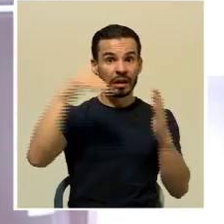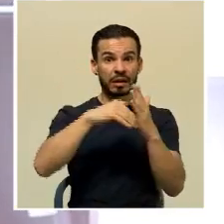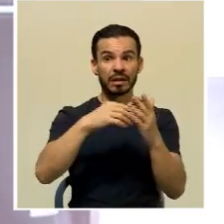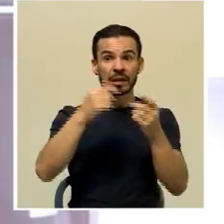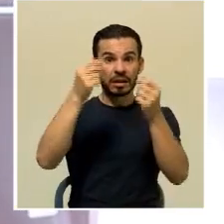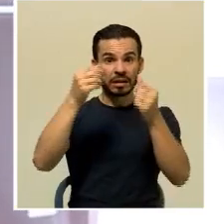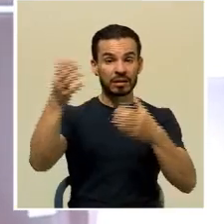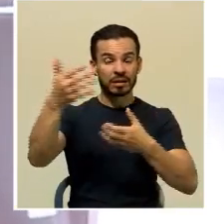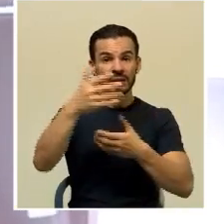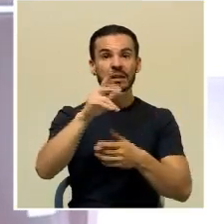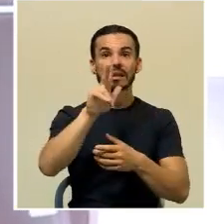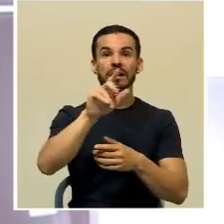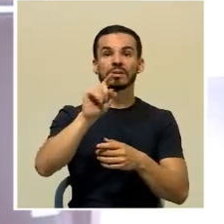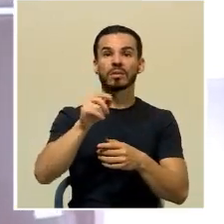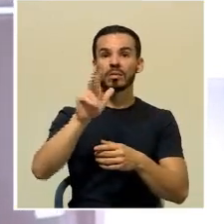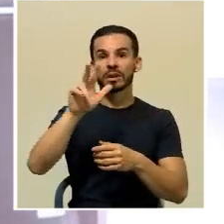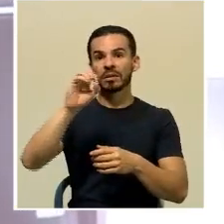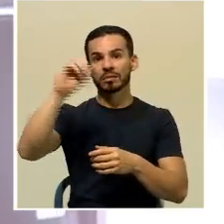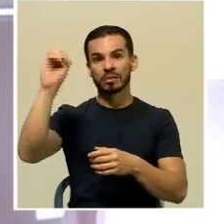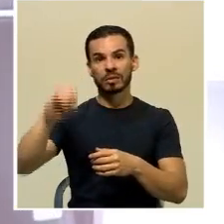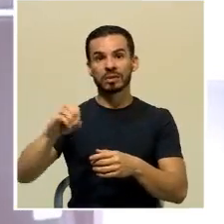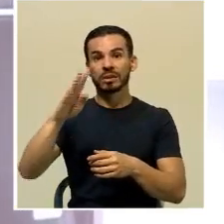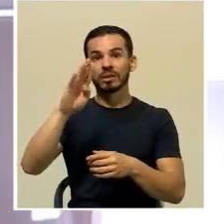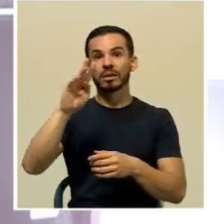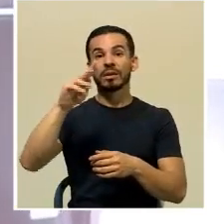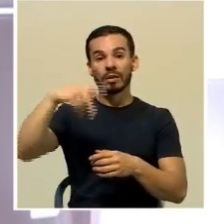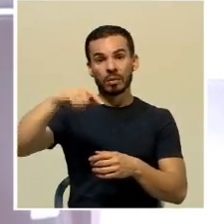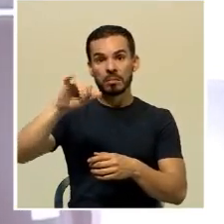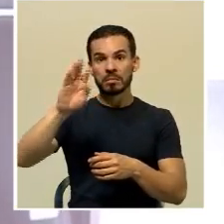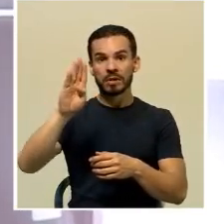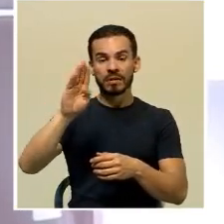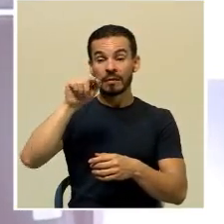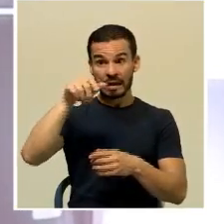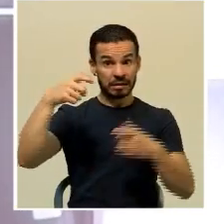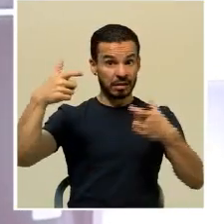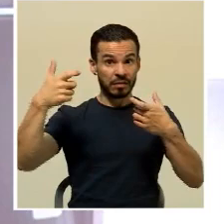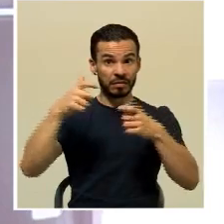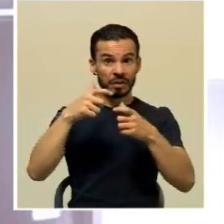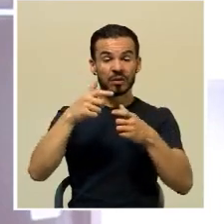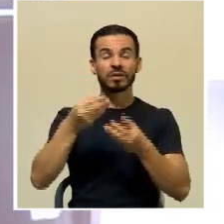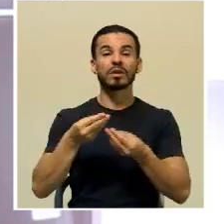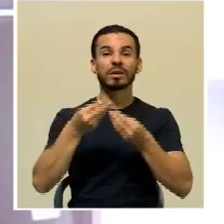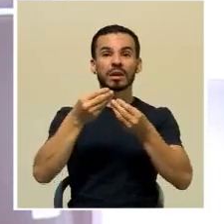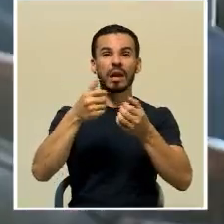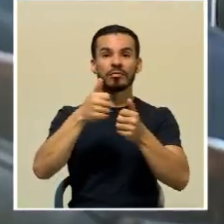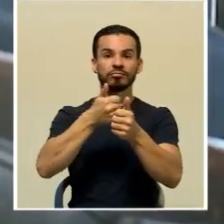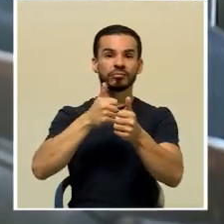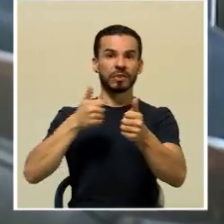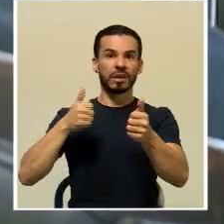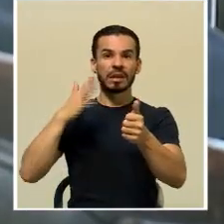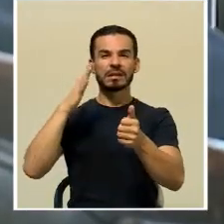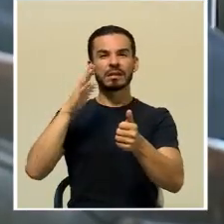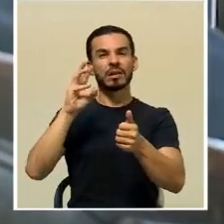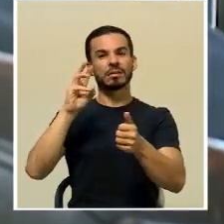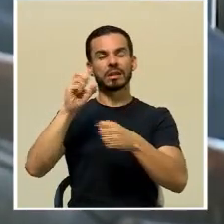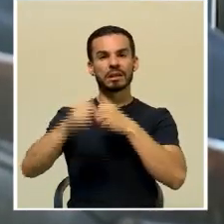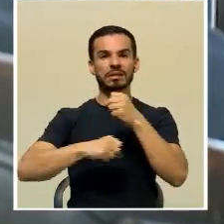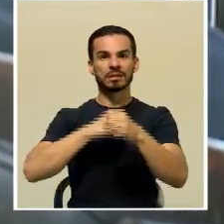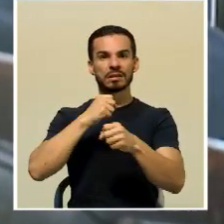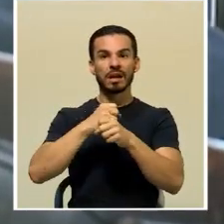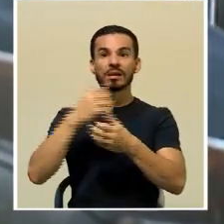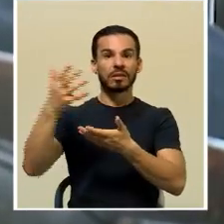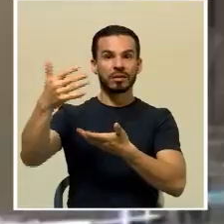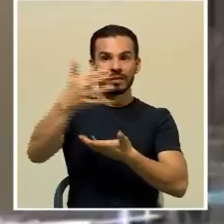ingresos proyectada es de 3,3% del PIB. Esta reducción podría generar un retroceso de 5 o 6 años